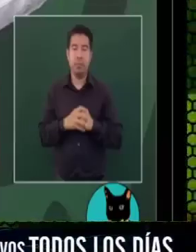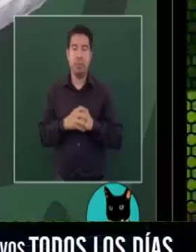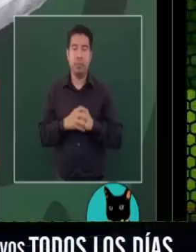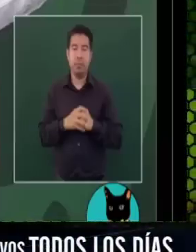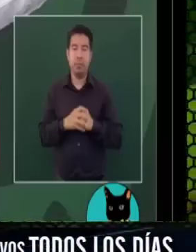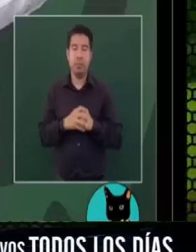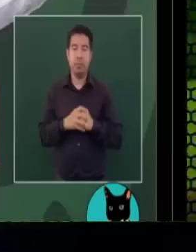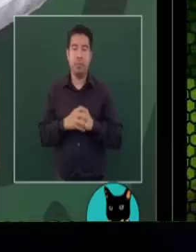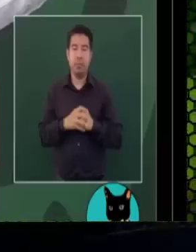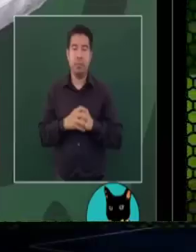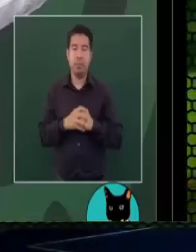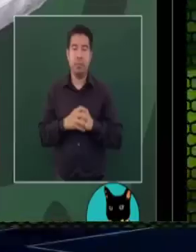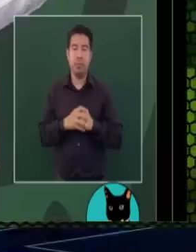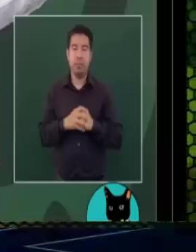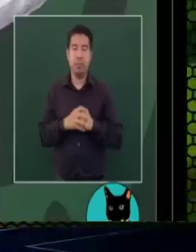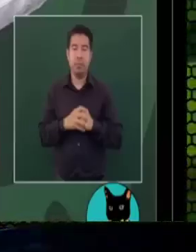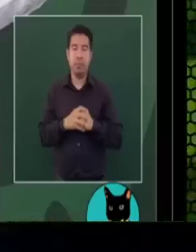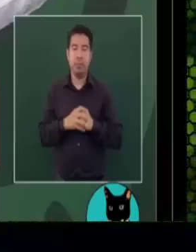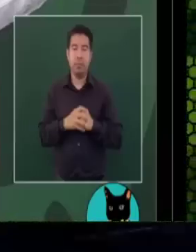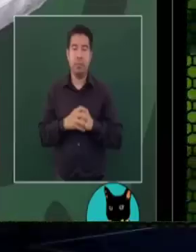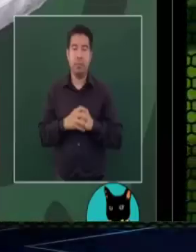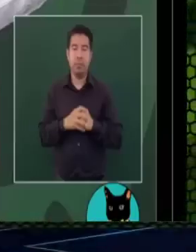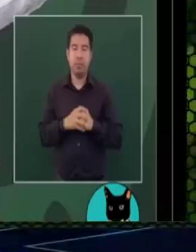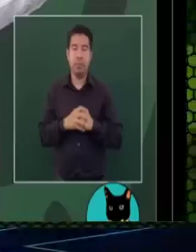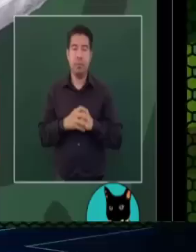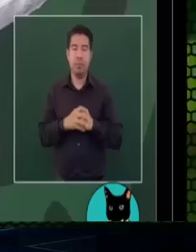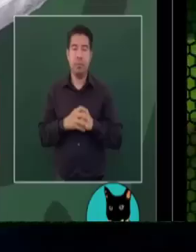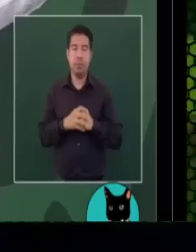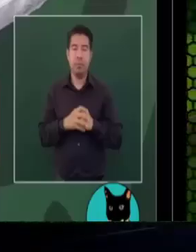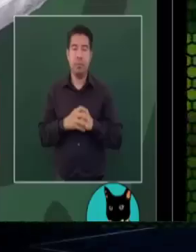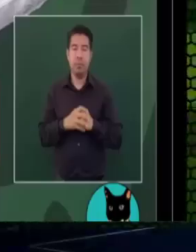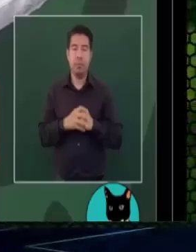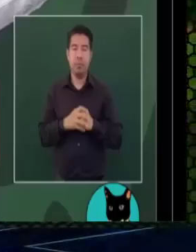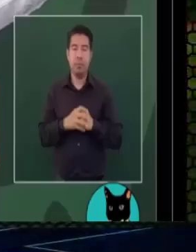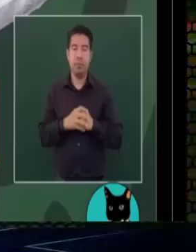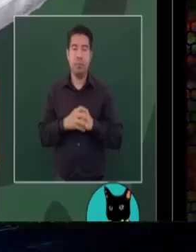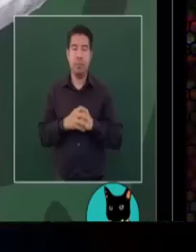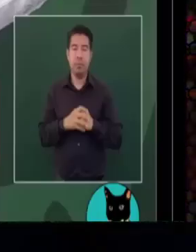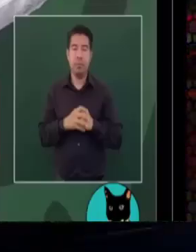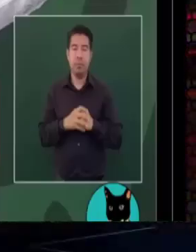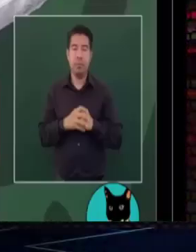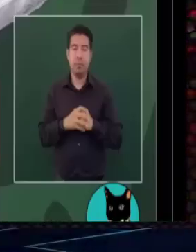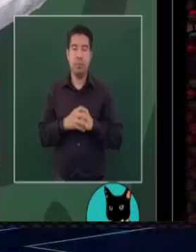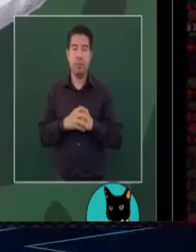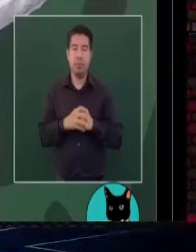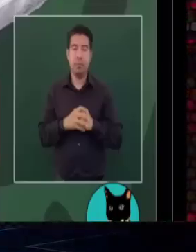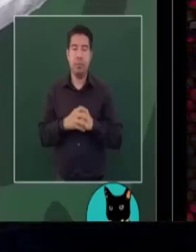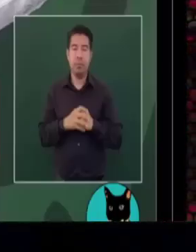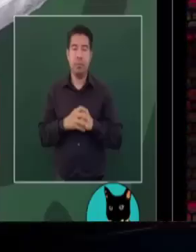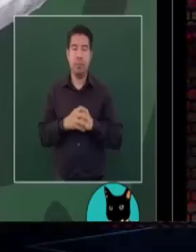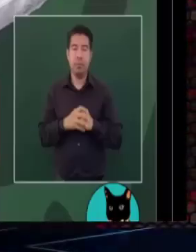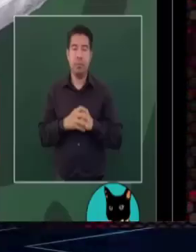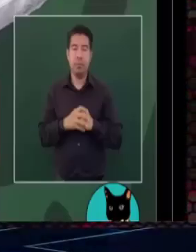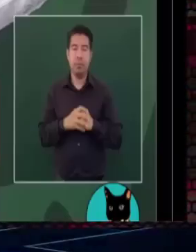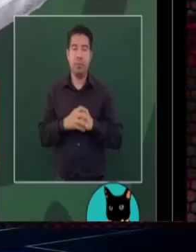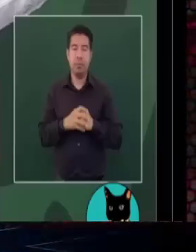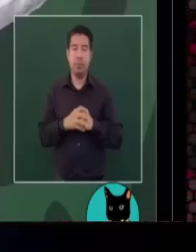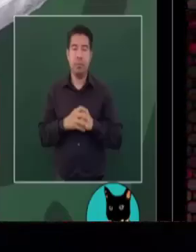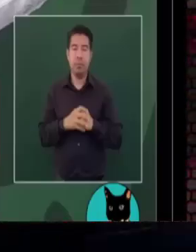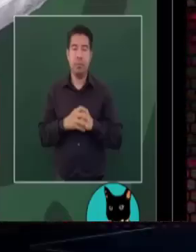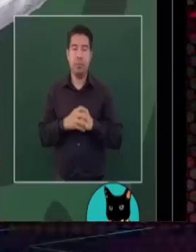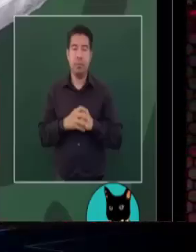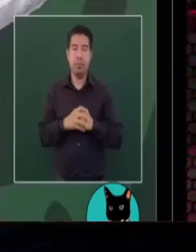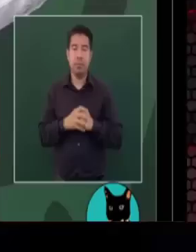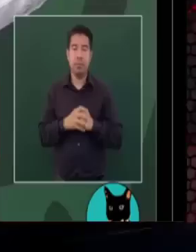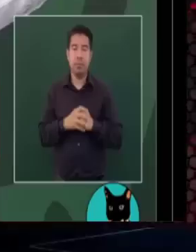la salida del presupuesto del erario por 600 mil pesos? O sea, en pocas palabras, ¿es justo el